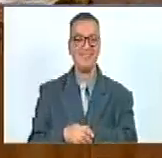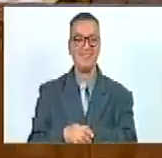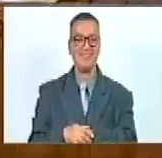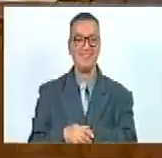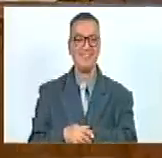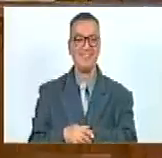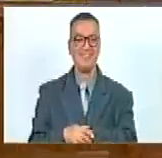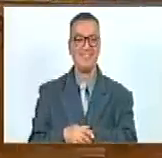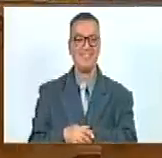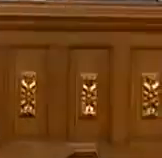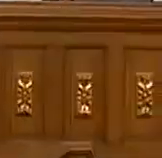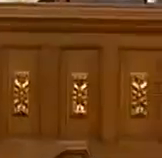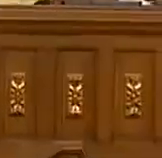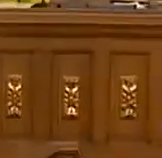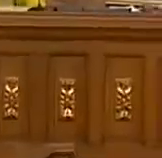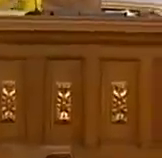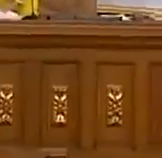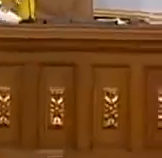Gracias.